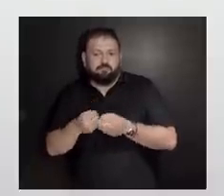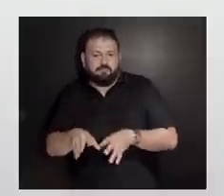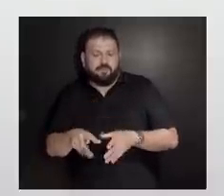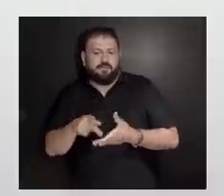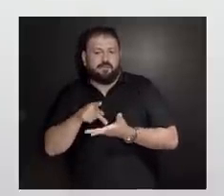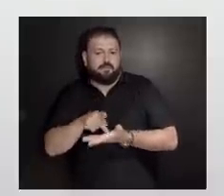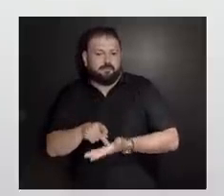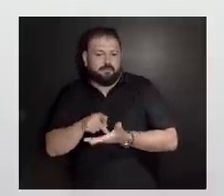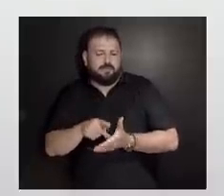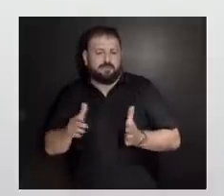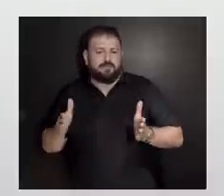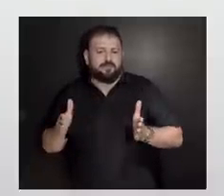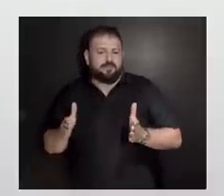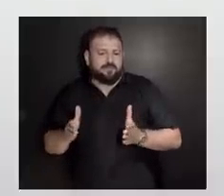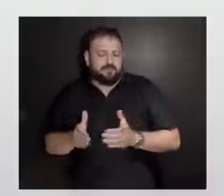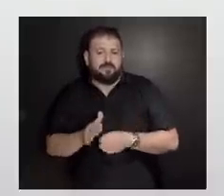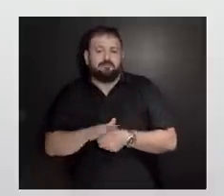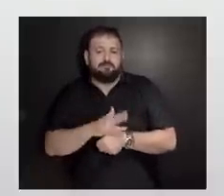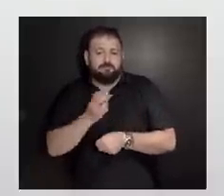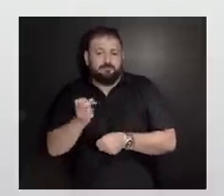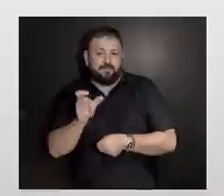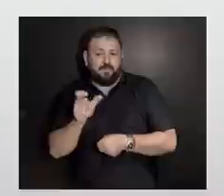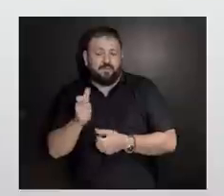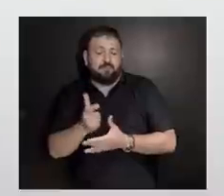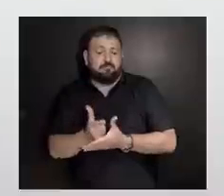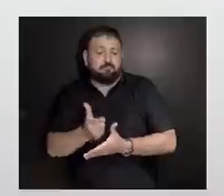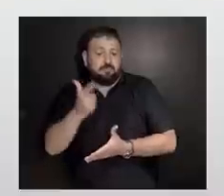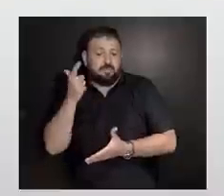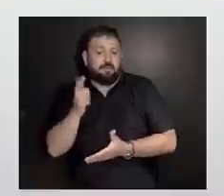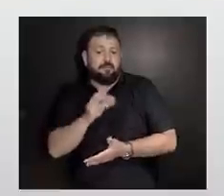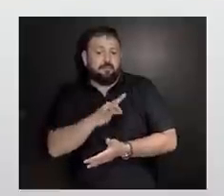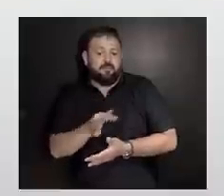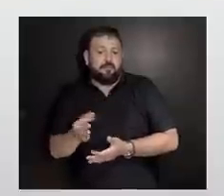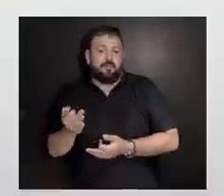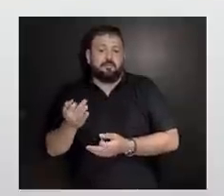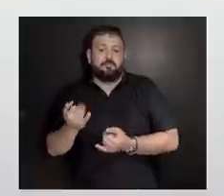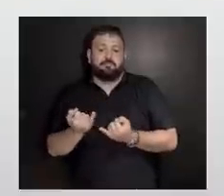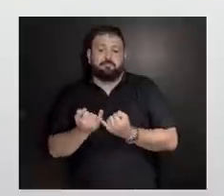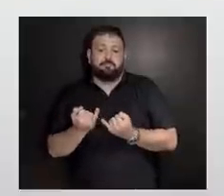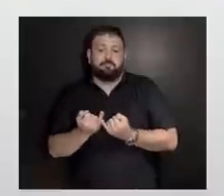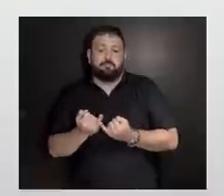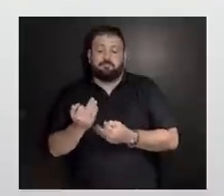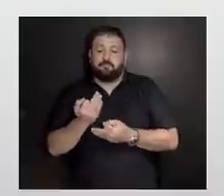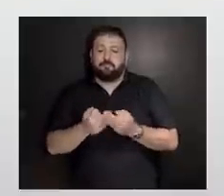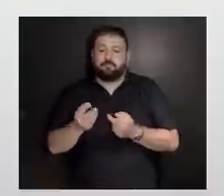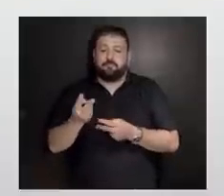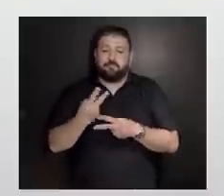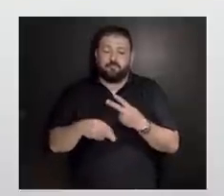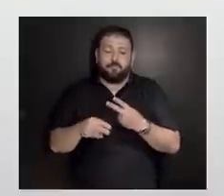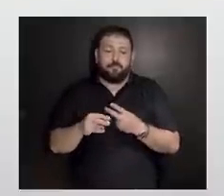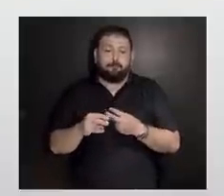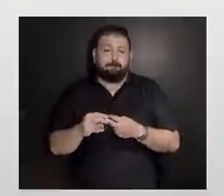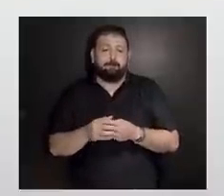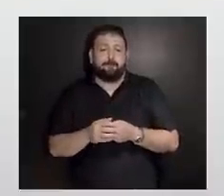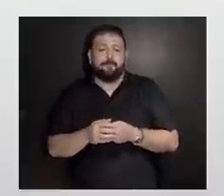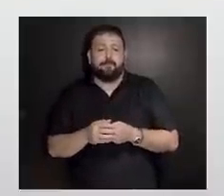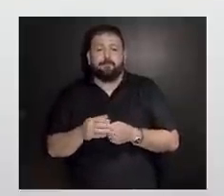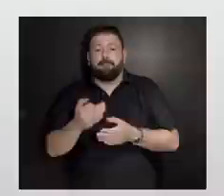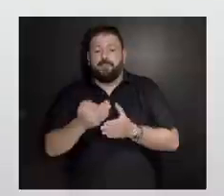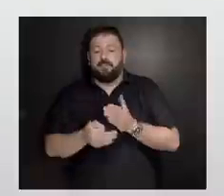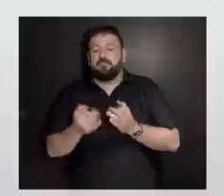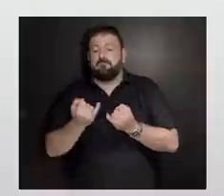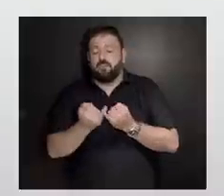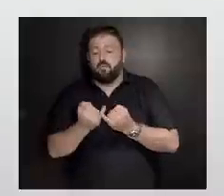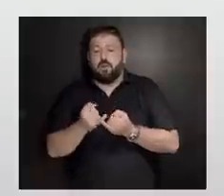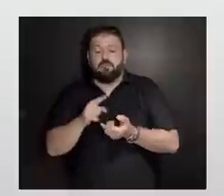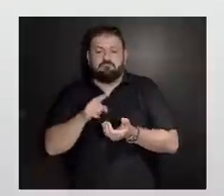peso. Y en casos muy graves, pues sí puede generar, como les mencionaba, es un componente tóxico, puede generar alguna afección en el sistema